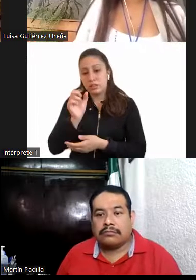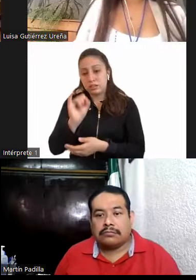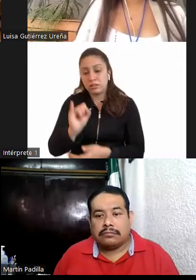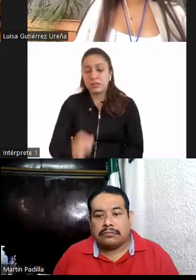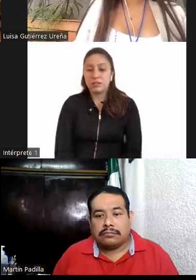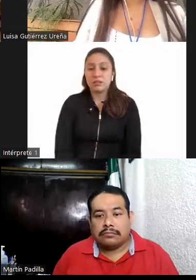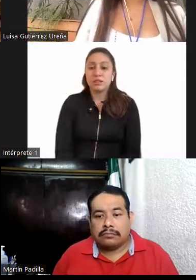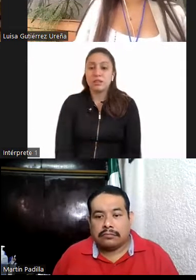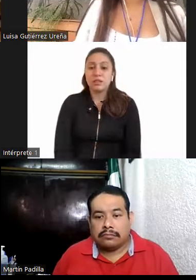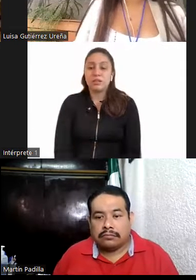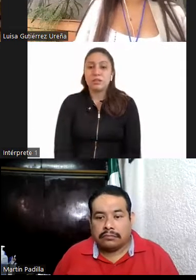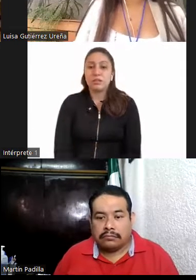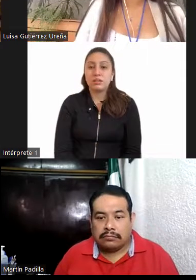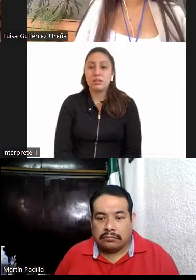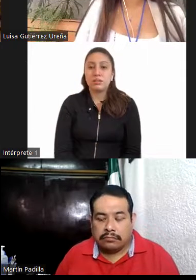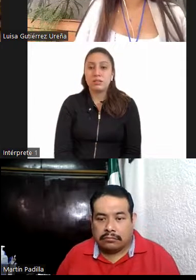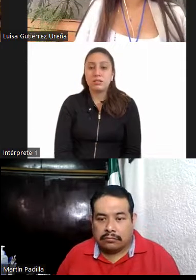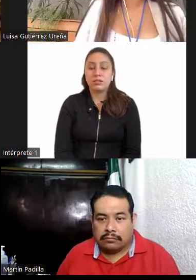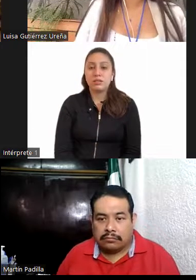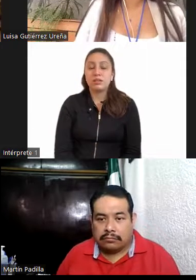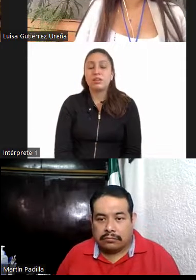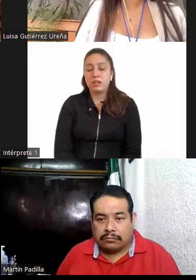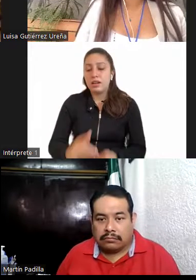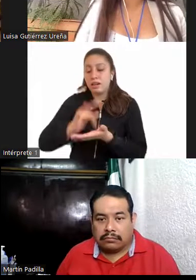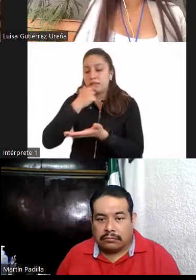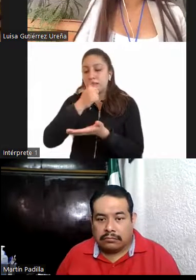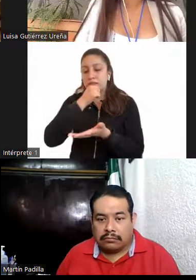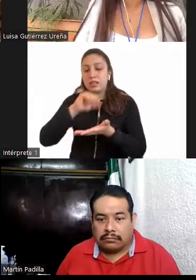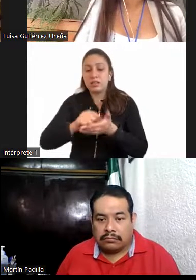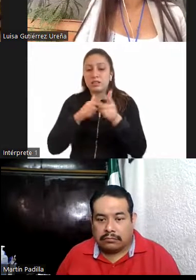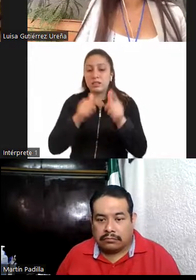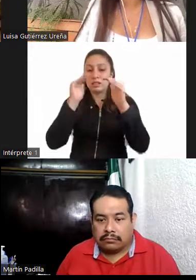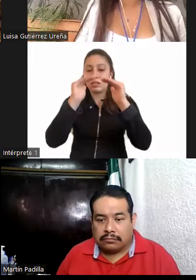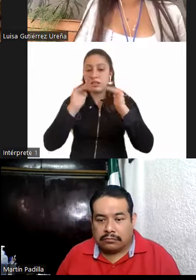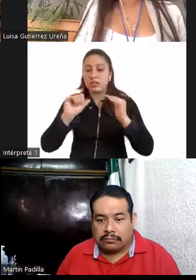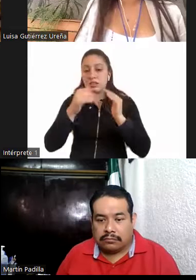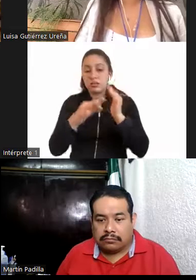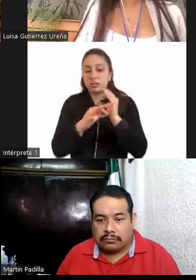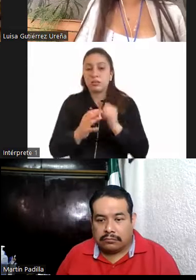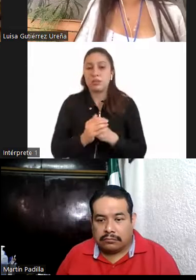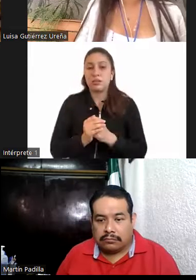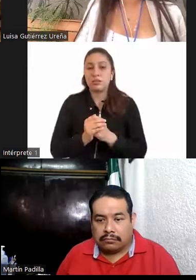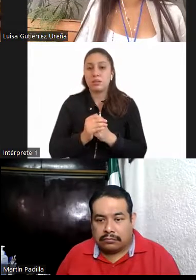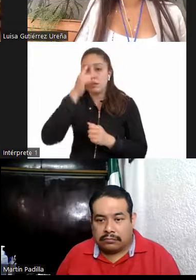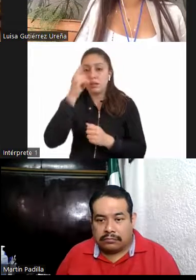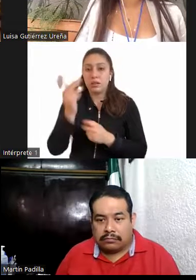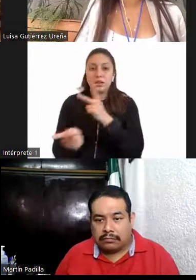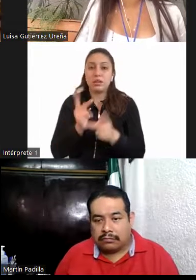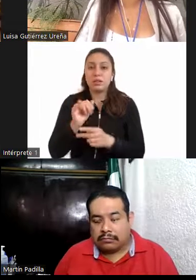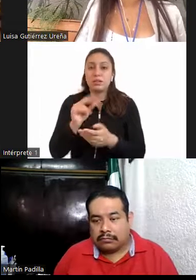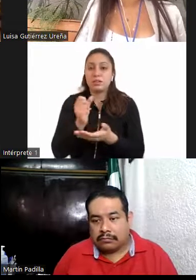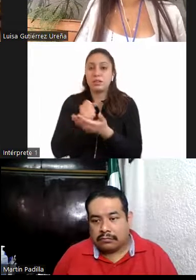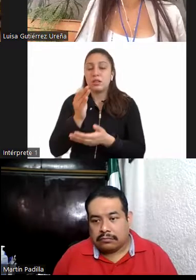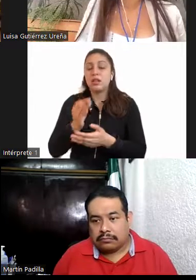Muchas gracias, secretario. Continuando con el siguiente punto del orden del día, que es someter a consideración la versión estenográfica de la segunda